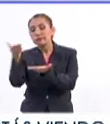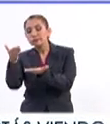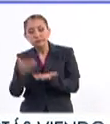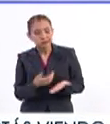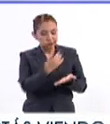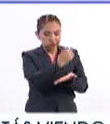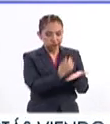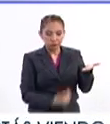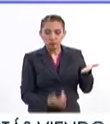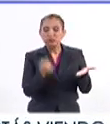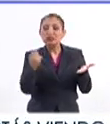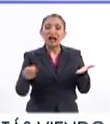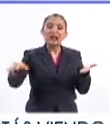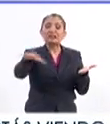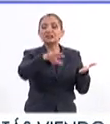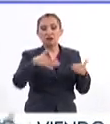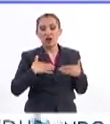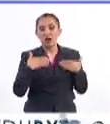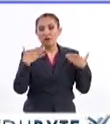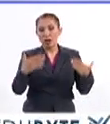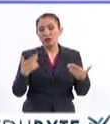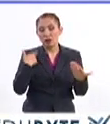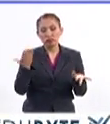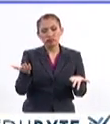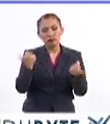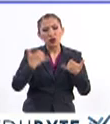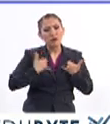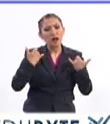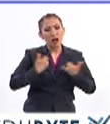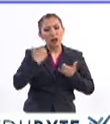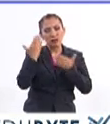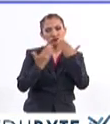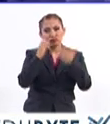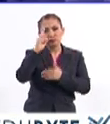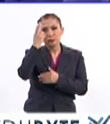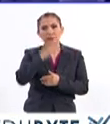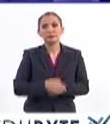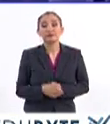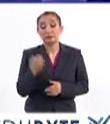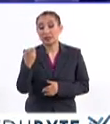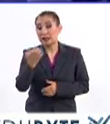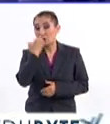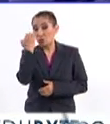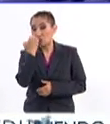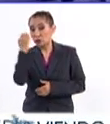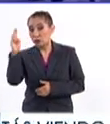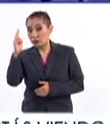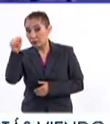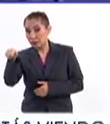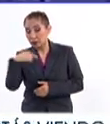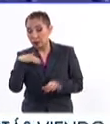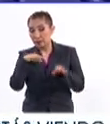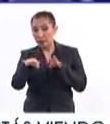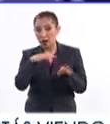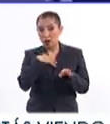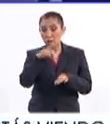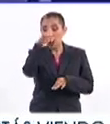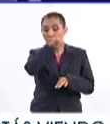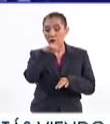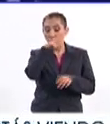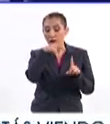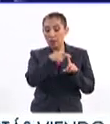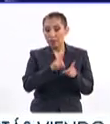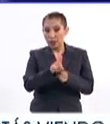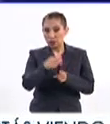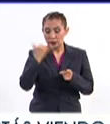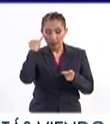traer la confianza y acercar a los jóvenes a la universidad. Esta casa de estudios trabaja con el manejo de la lengua,